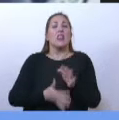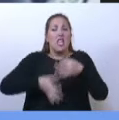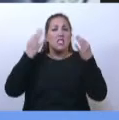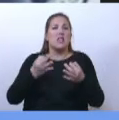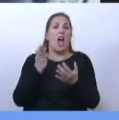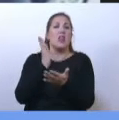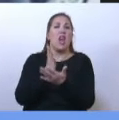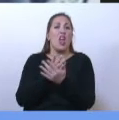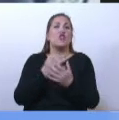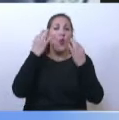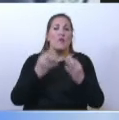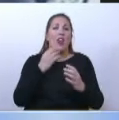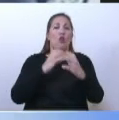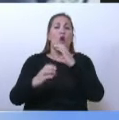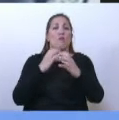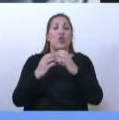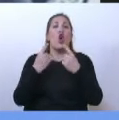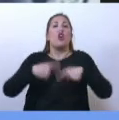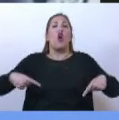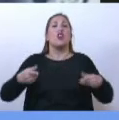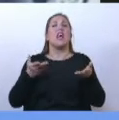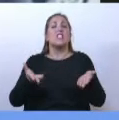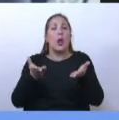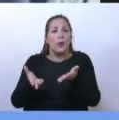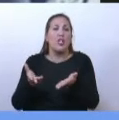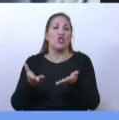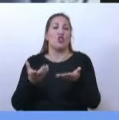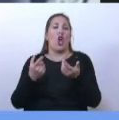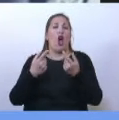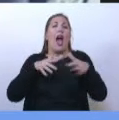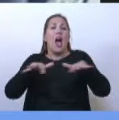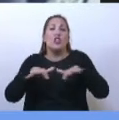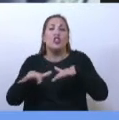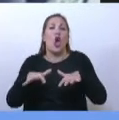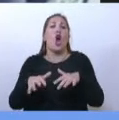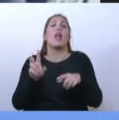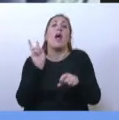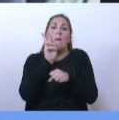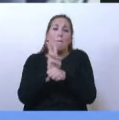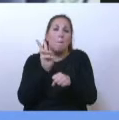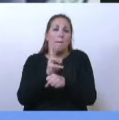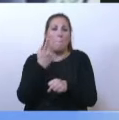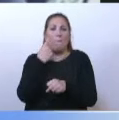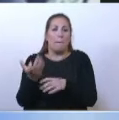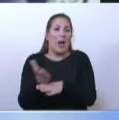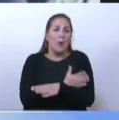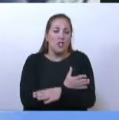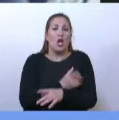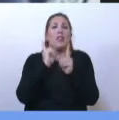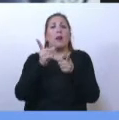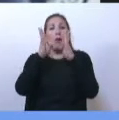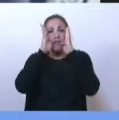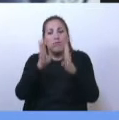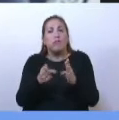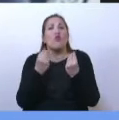comunicación las prestaciones de servicios las acciones de prevención y también el abordaje de